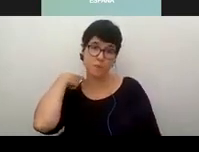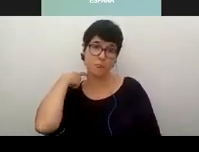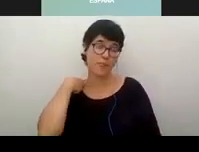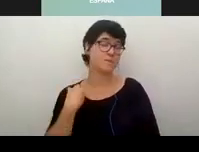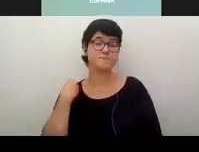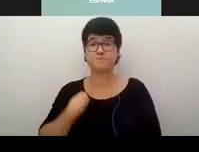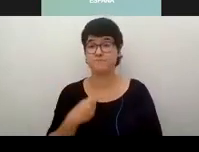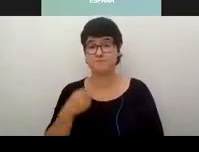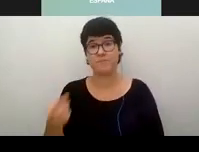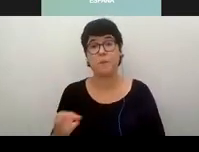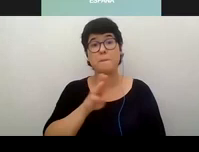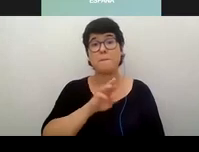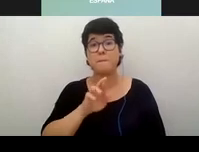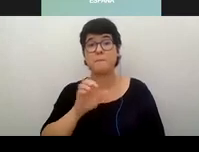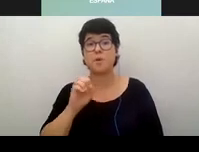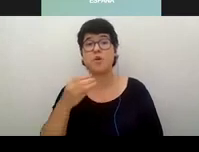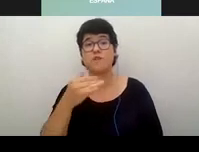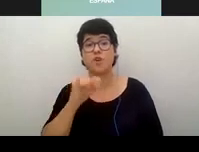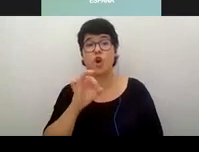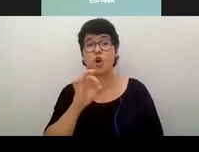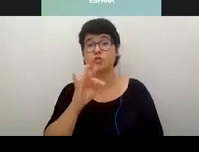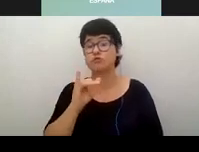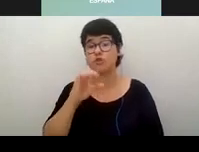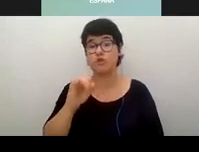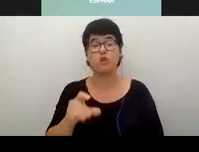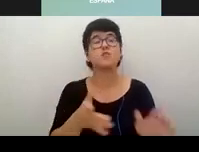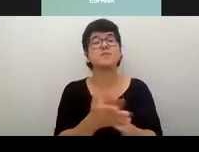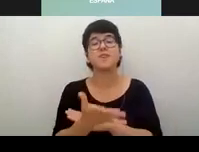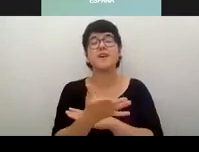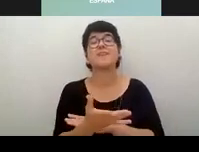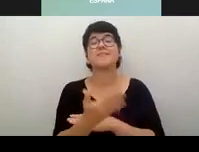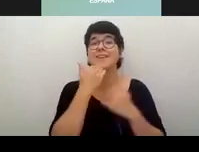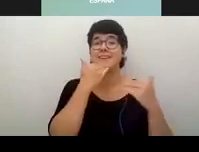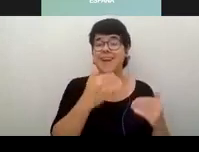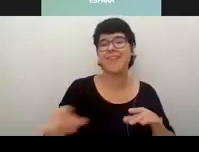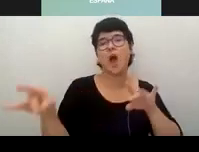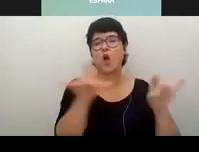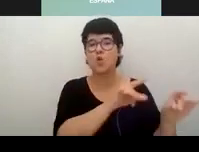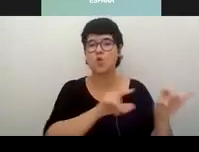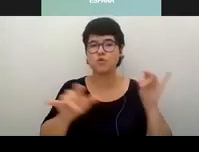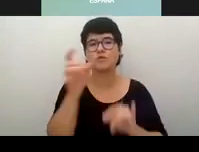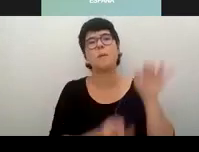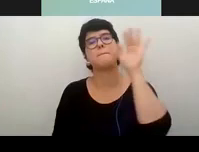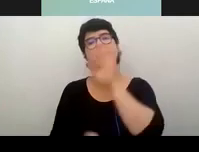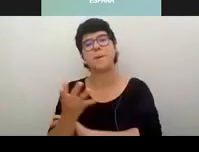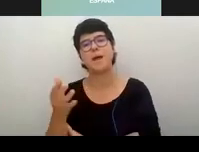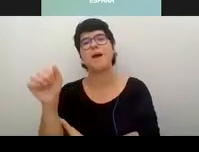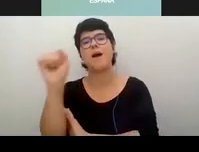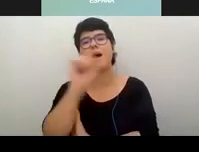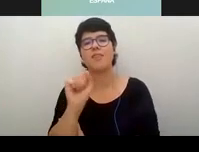probióticos, las bacterias que conforman este grupo, producen a partir de glucosa este ácido láctico también.